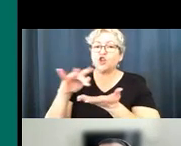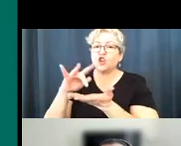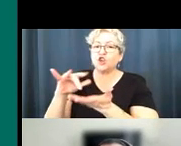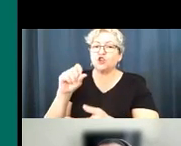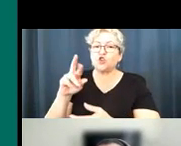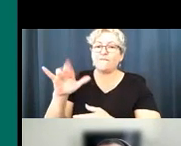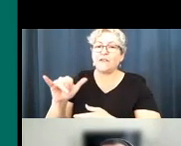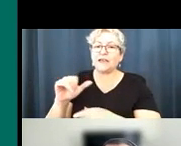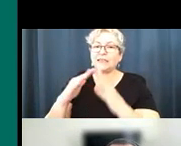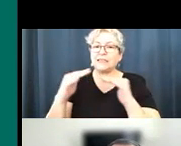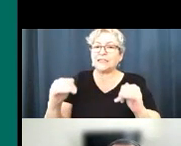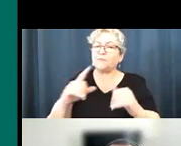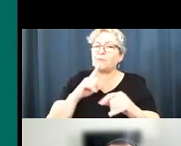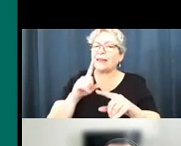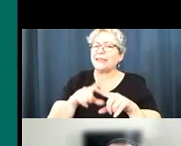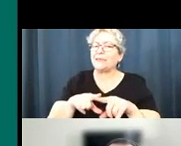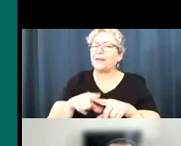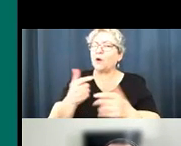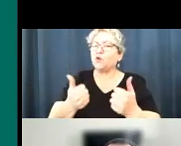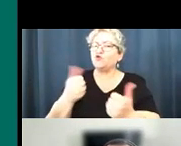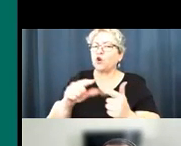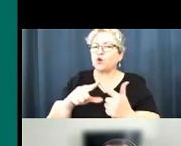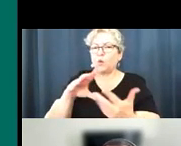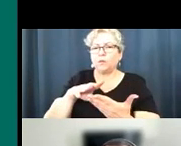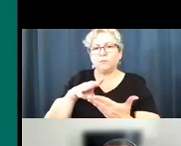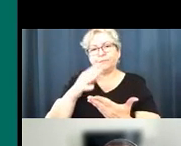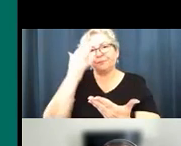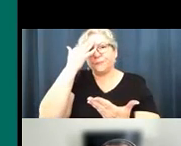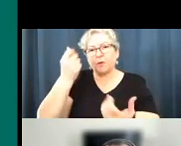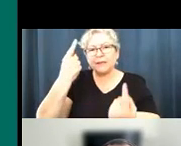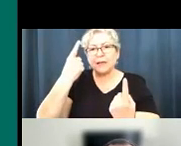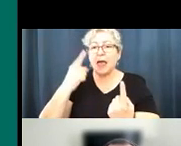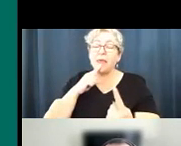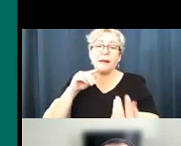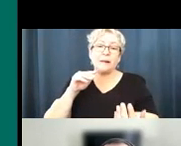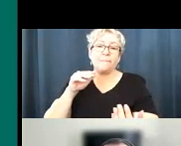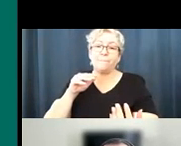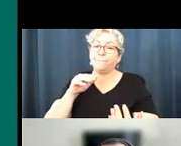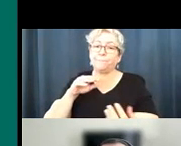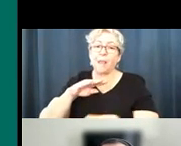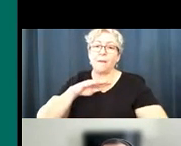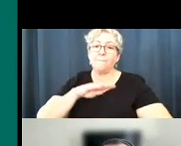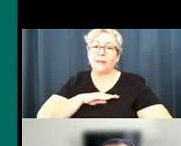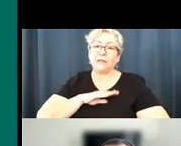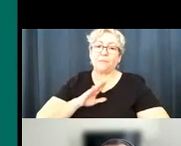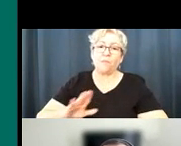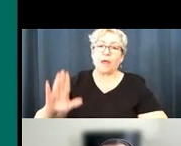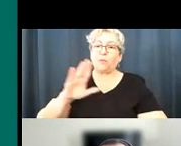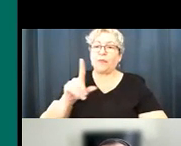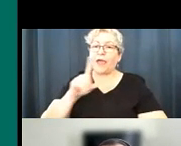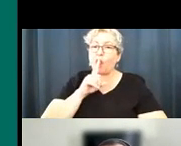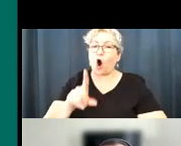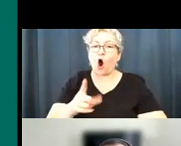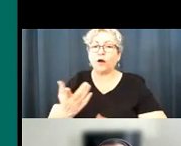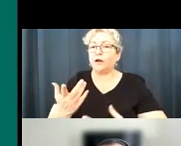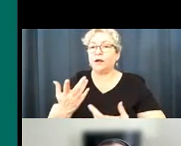sistemas de survey, depende de lo que usted está tratando de entender. Y lo mejor es encontrarse con las personas donde ellos están. Si usted va a ir a un